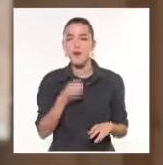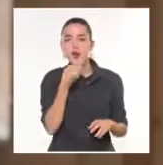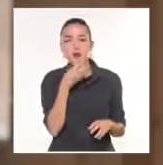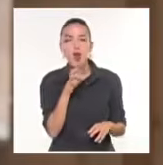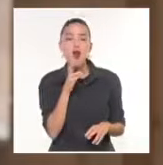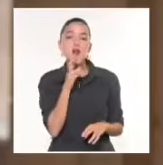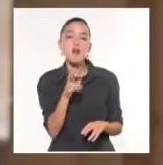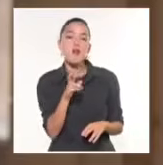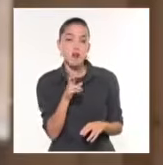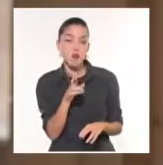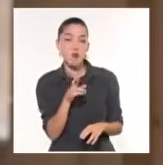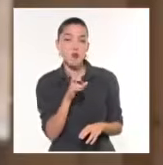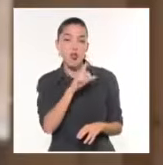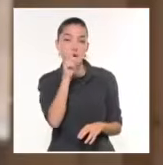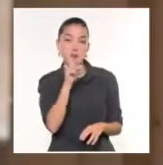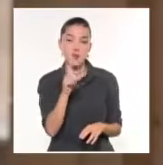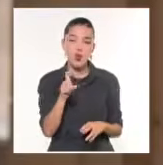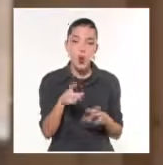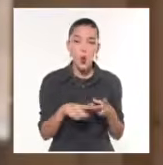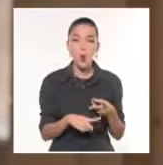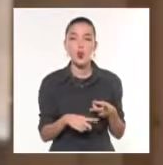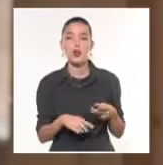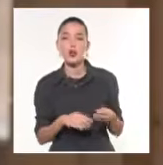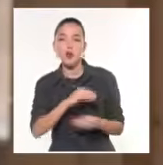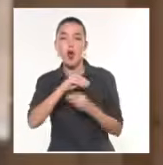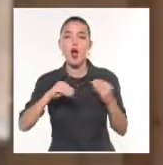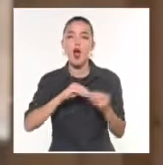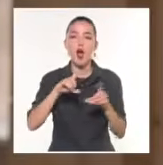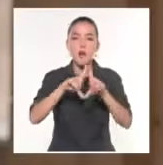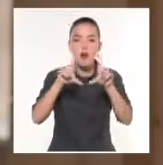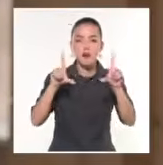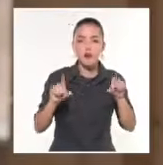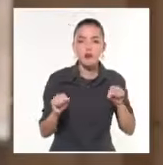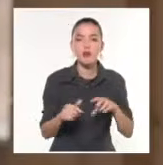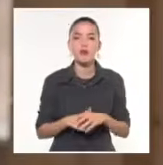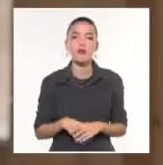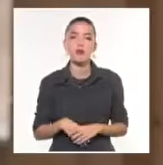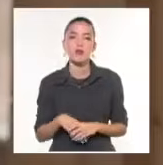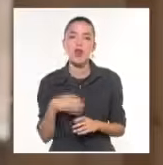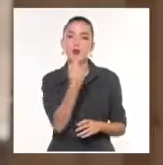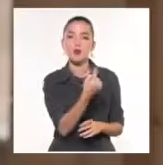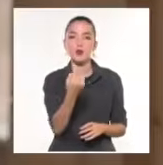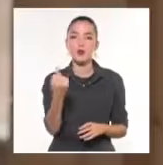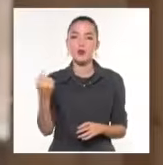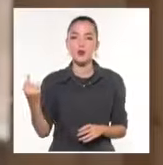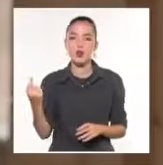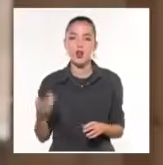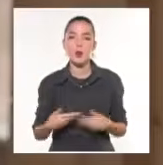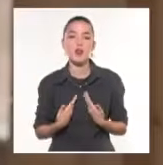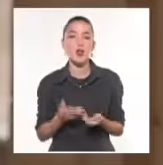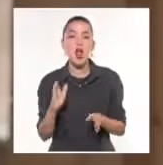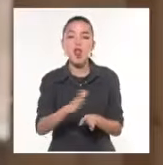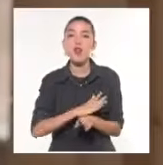que puedan traducir, que puedan utilizarse en una interfaz dialógica. Y cada uno de todas estas combinaciones es lo que va a generar distintos modelos que